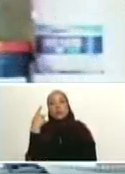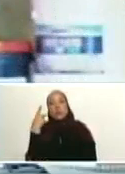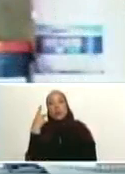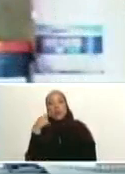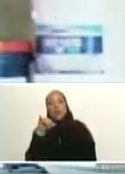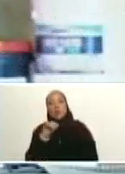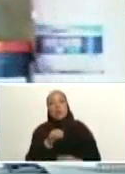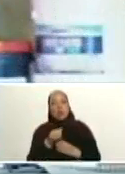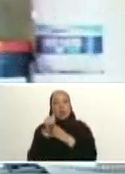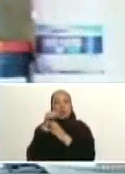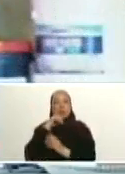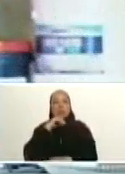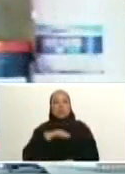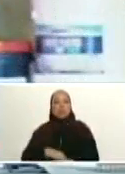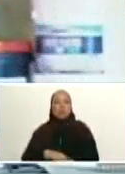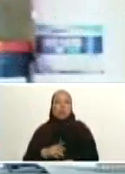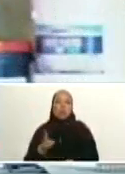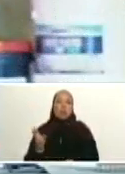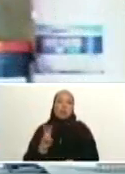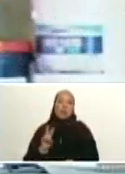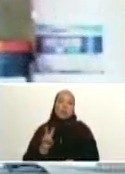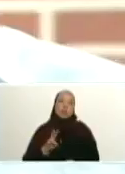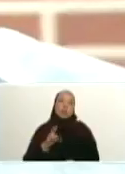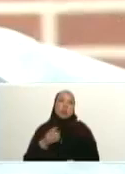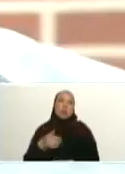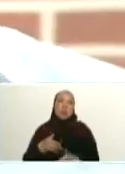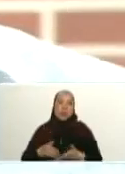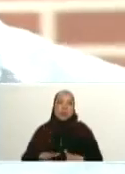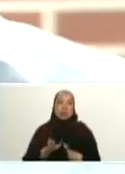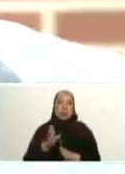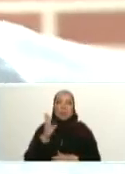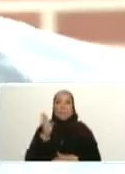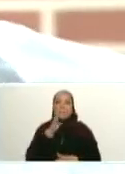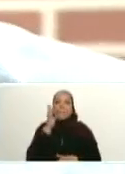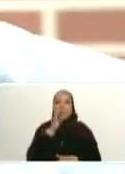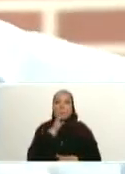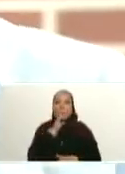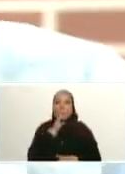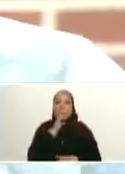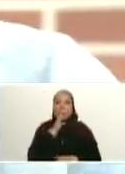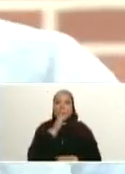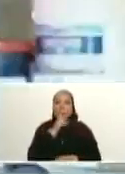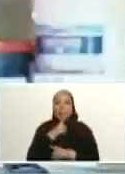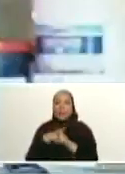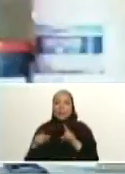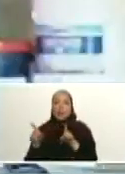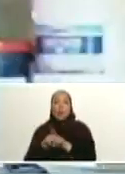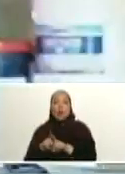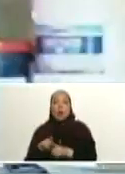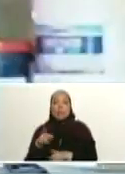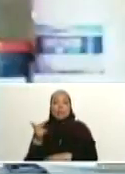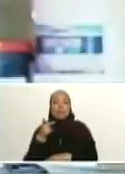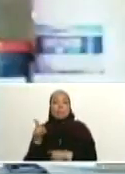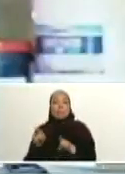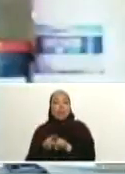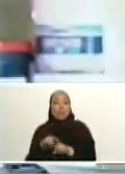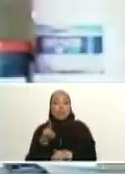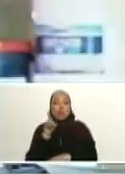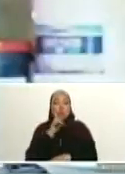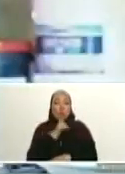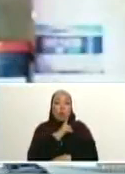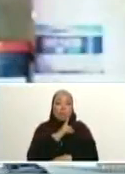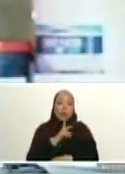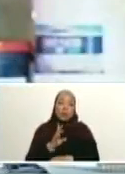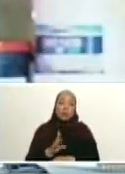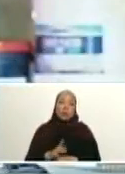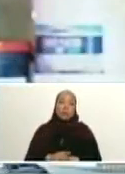de Barinas, Juan Escalona. ¿Ah? Otro prócer, como dice Juan Escalona. En la